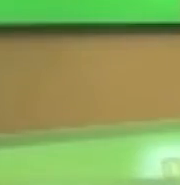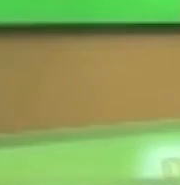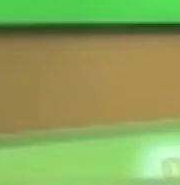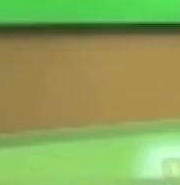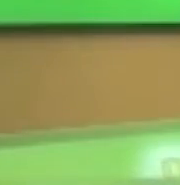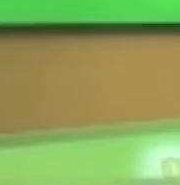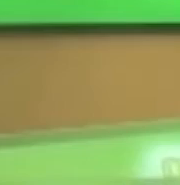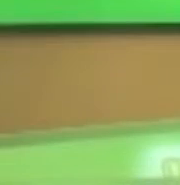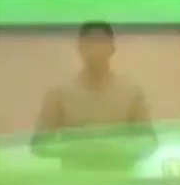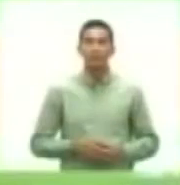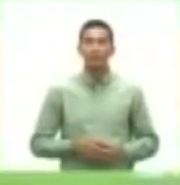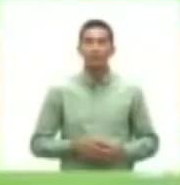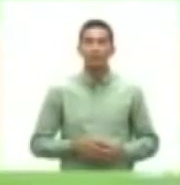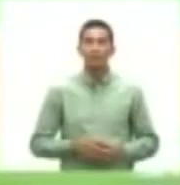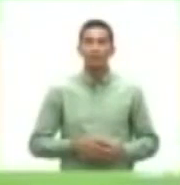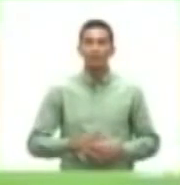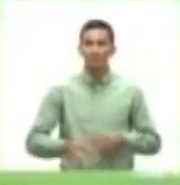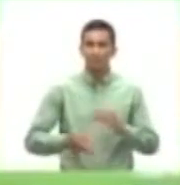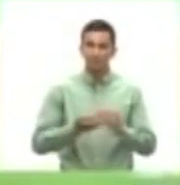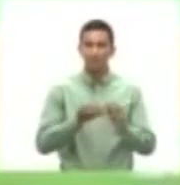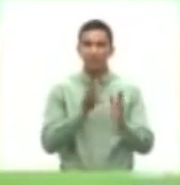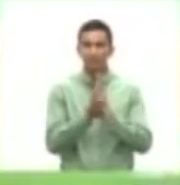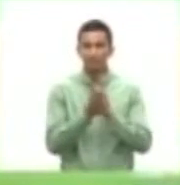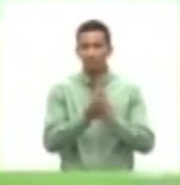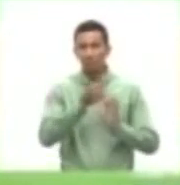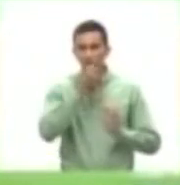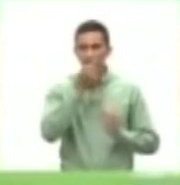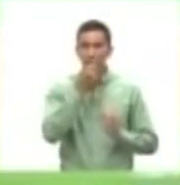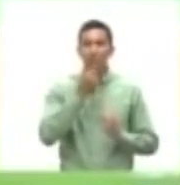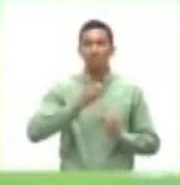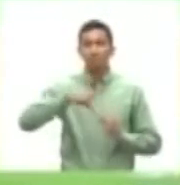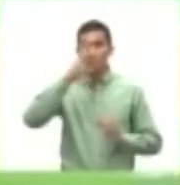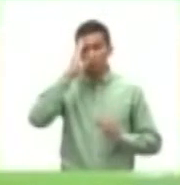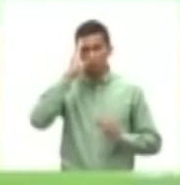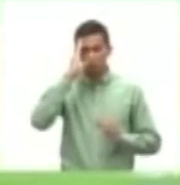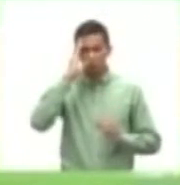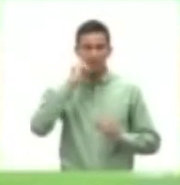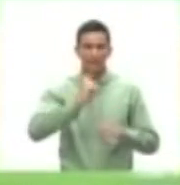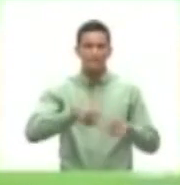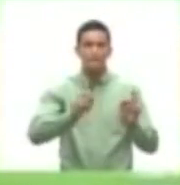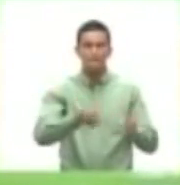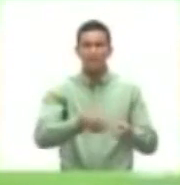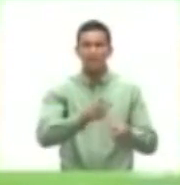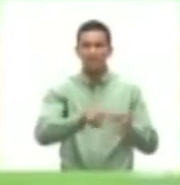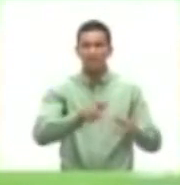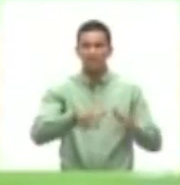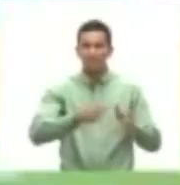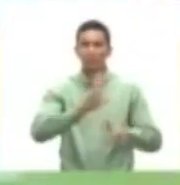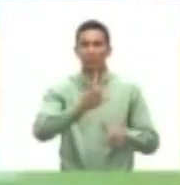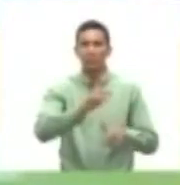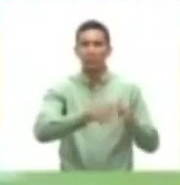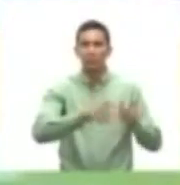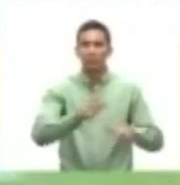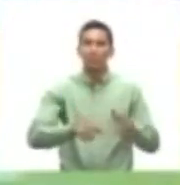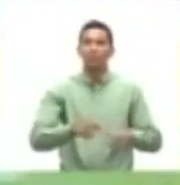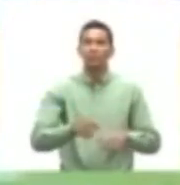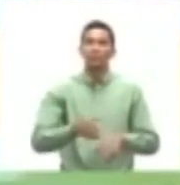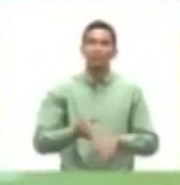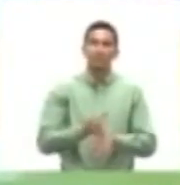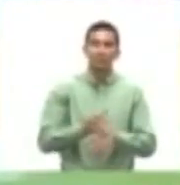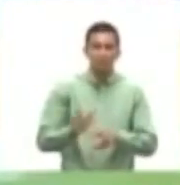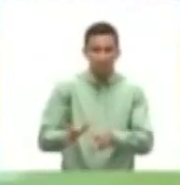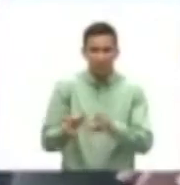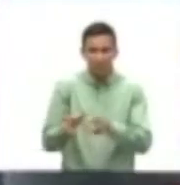Noticias aquí en nuestro informativo. El Gaula de la policía capturó a 5 personas por el delito de extorsión en Valledupar. Entre los aprendidos hay una